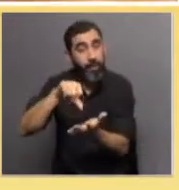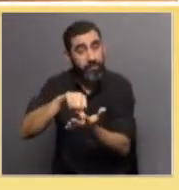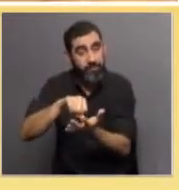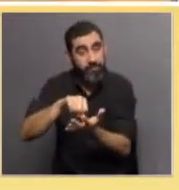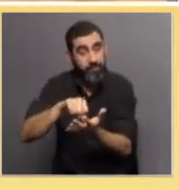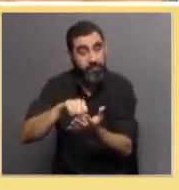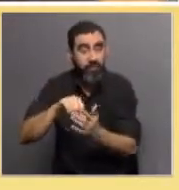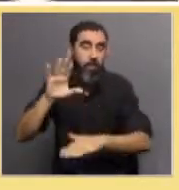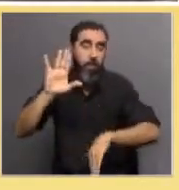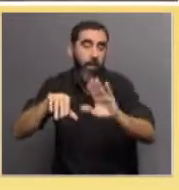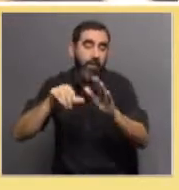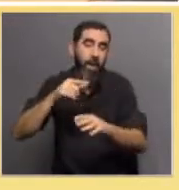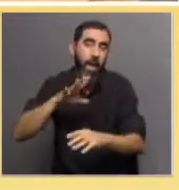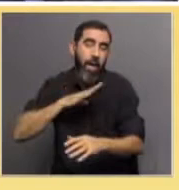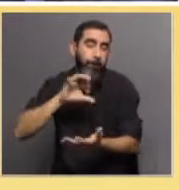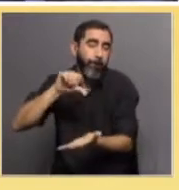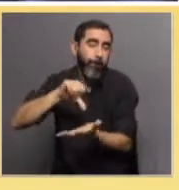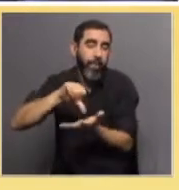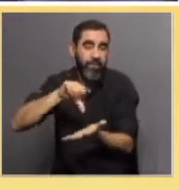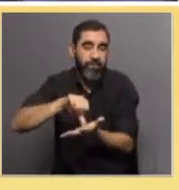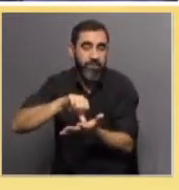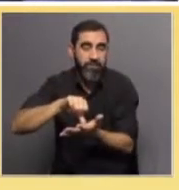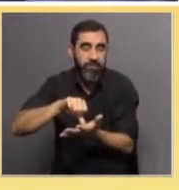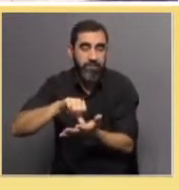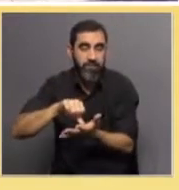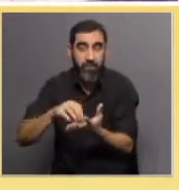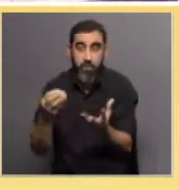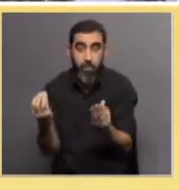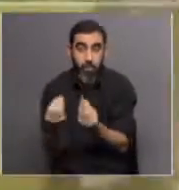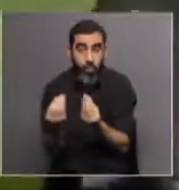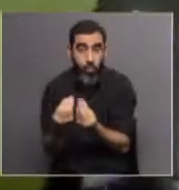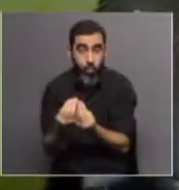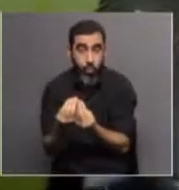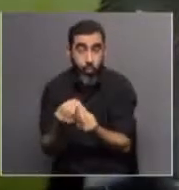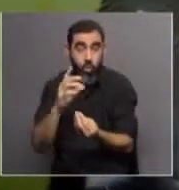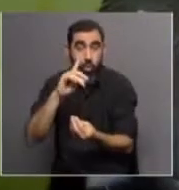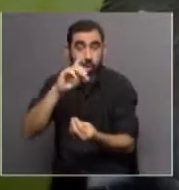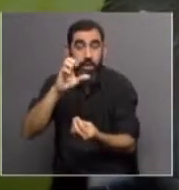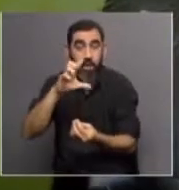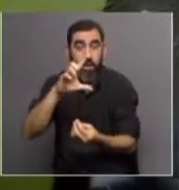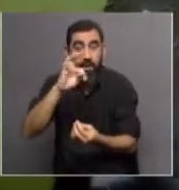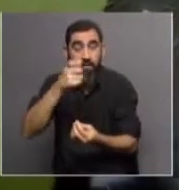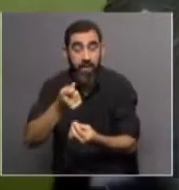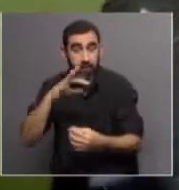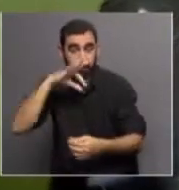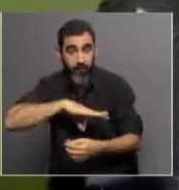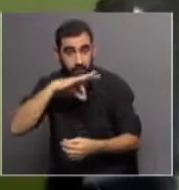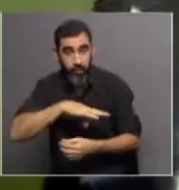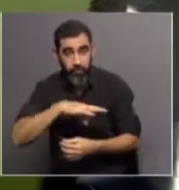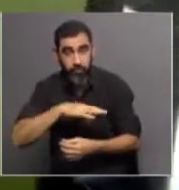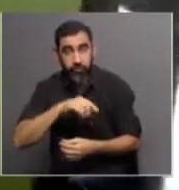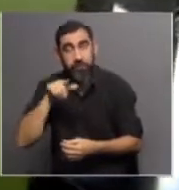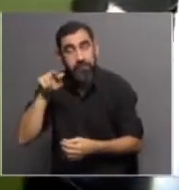dan a países que tienen una tasa alta de la variante Delta, de la variante de preocupación Delta. Ahí creo que